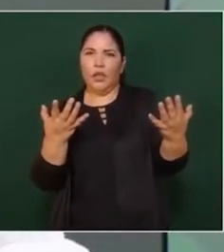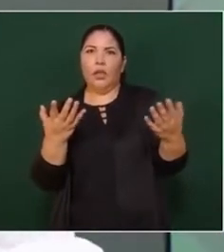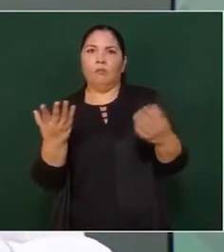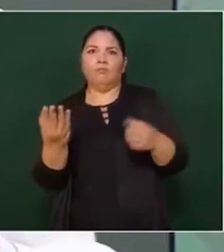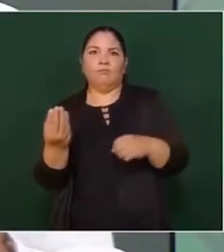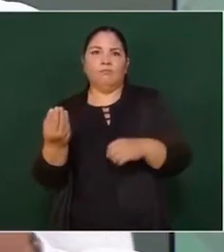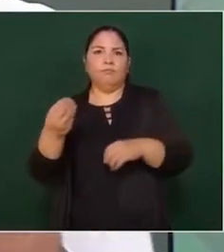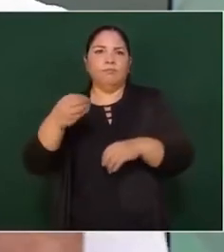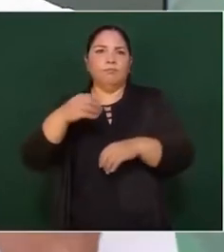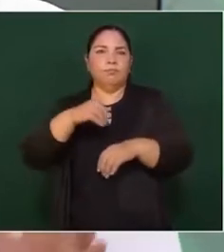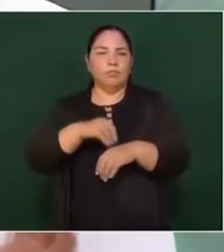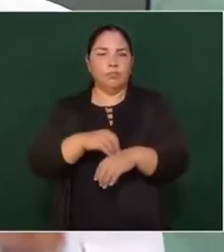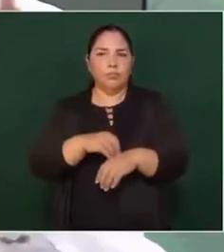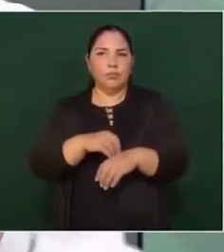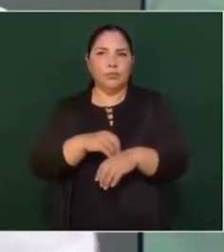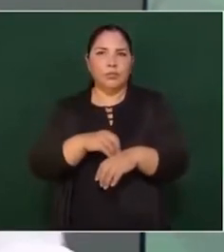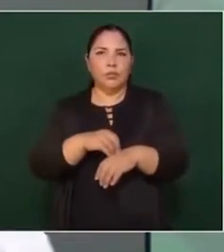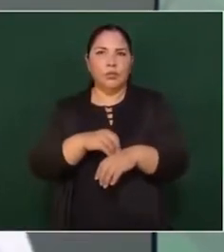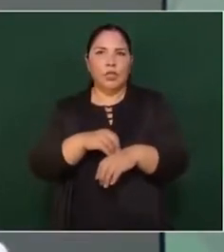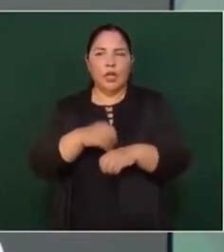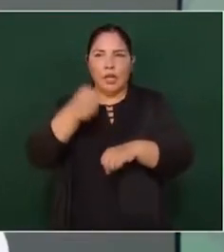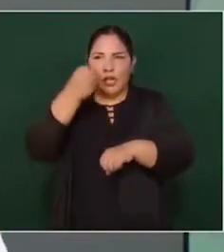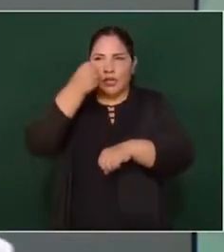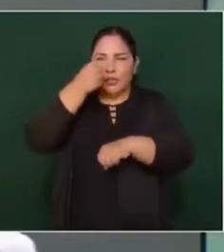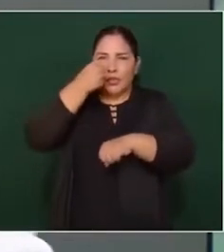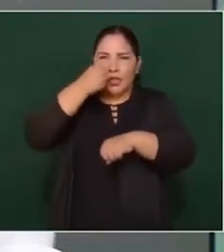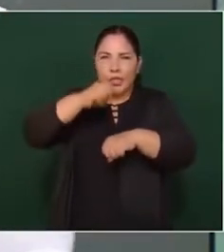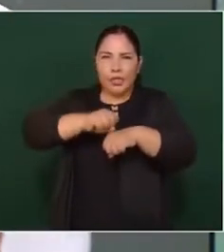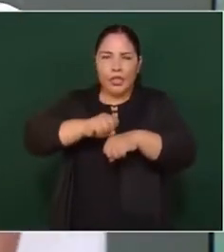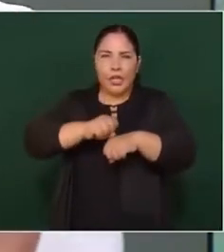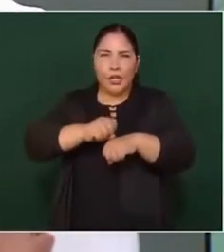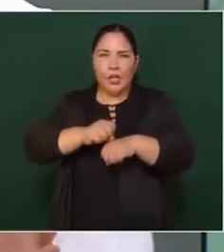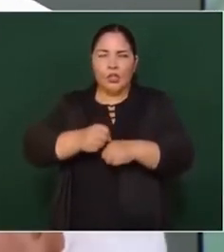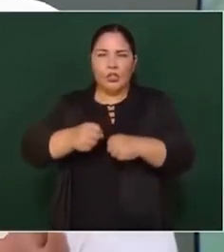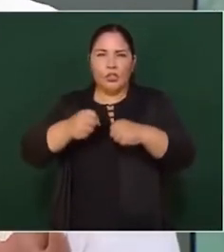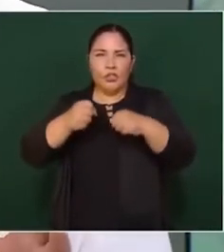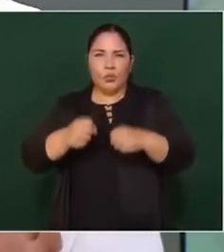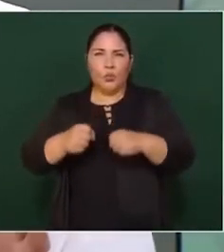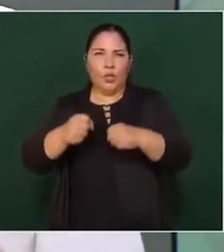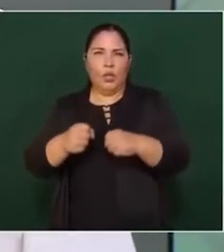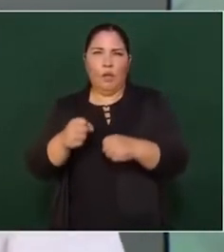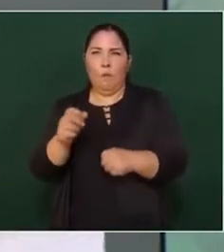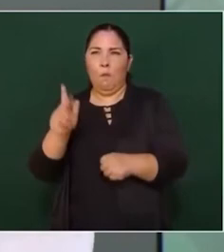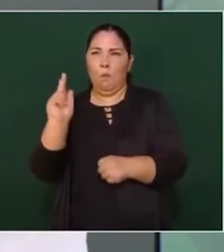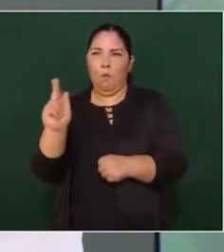Coloca como secretario de Seguridad Pública